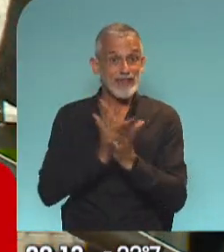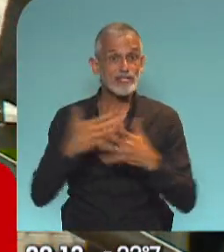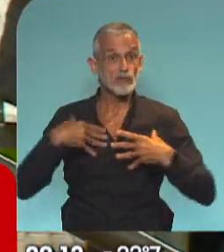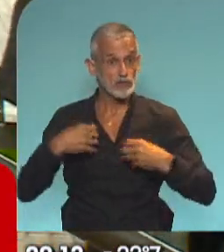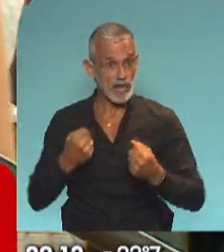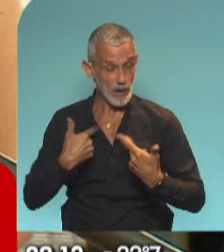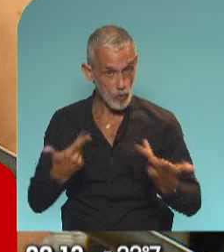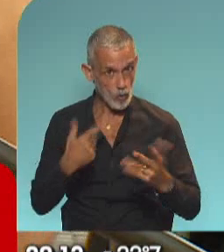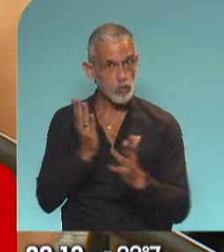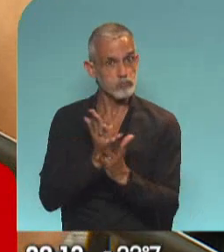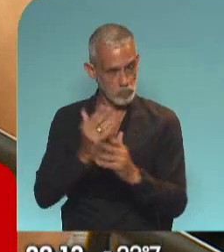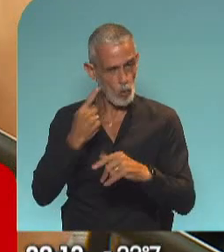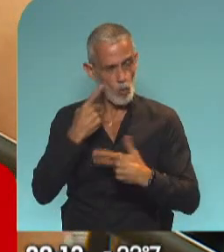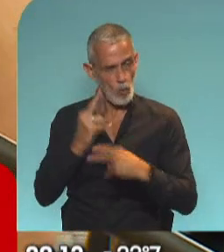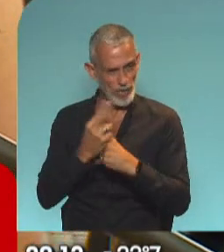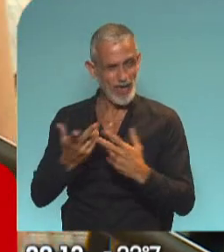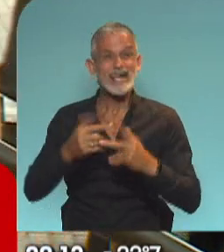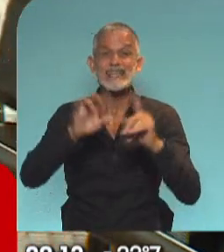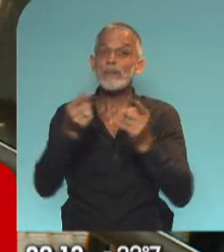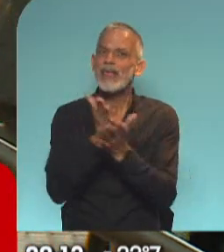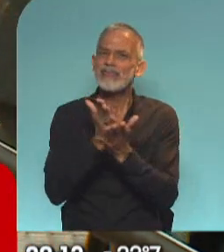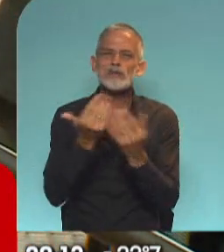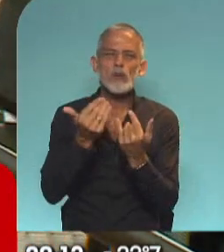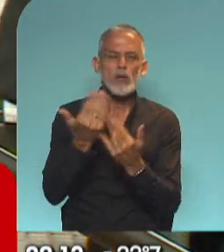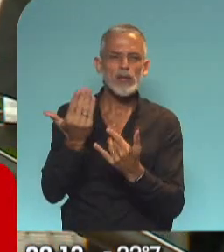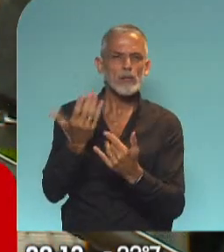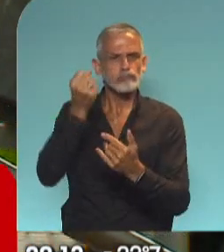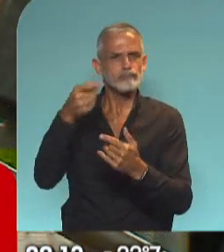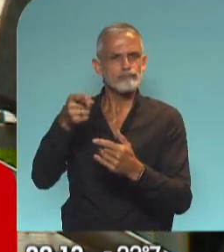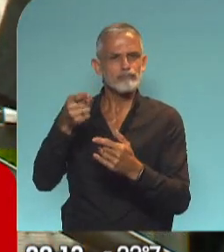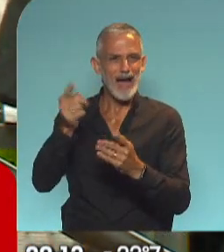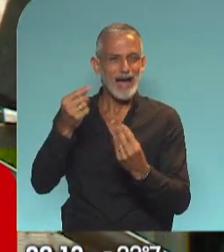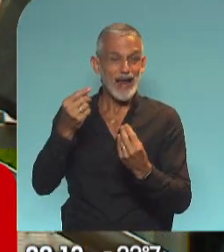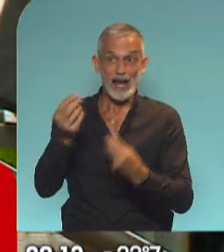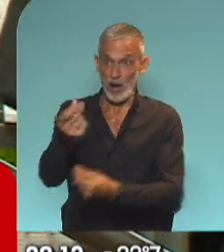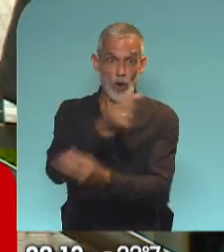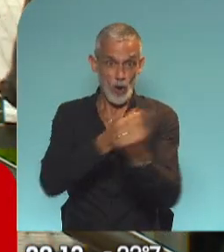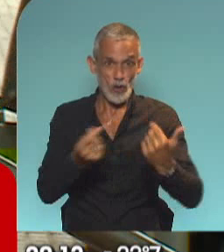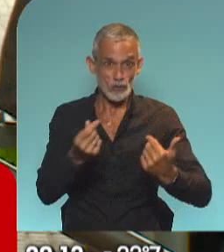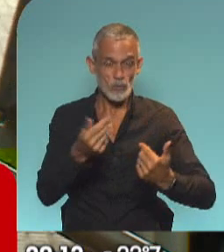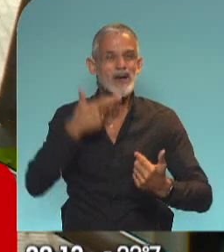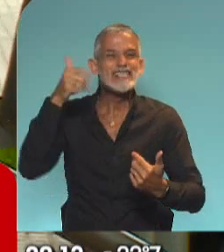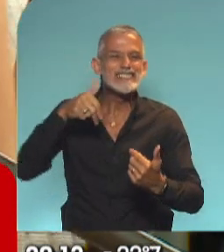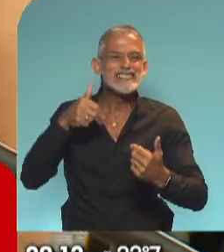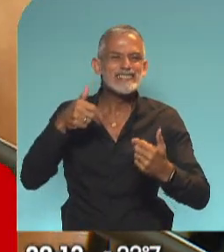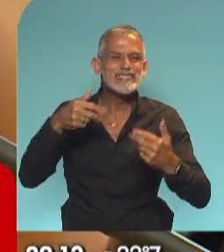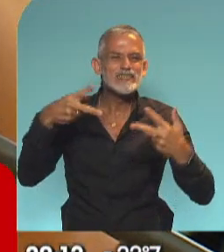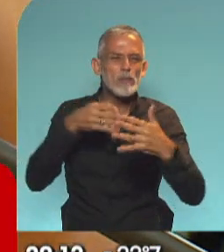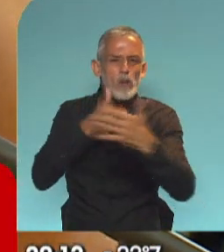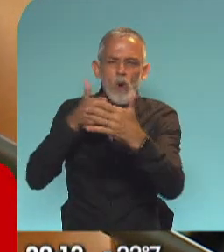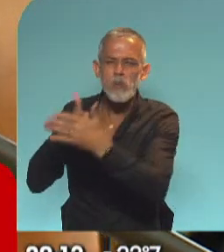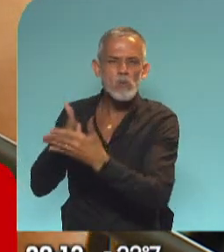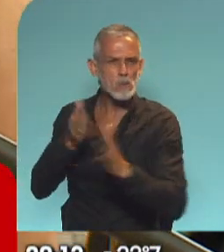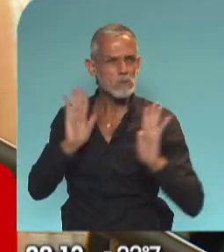salud, tienen derecho a poder acceder al consumo sin restricciones o